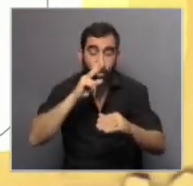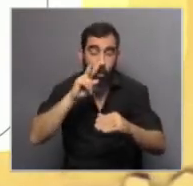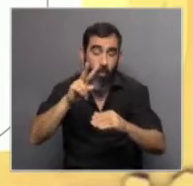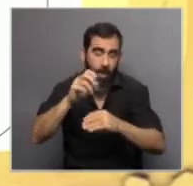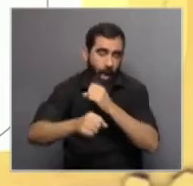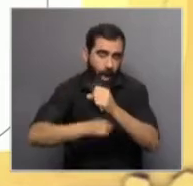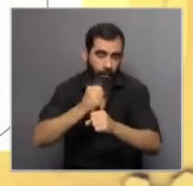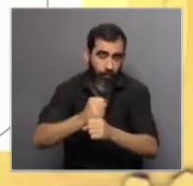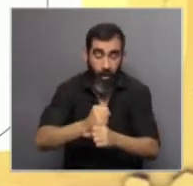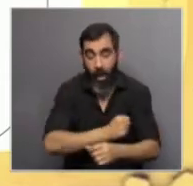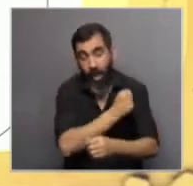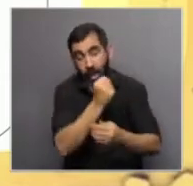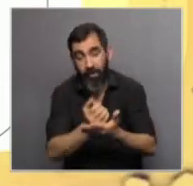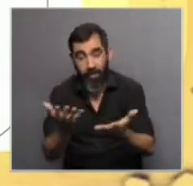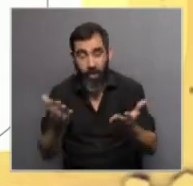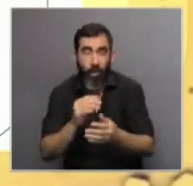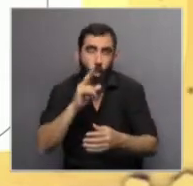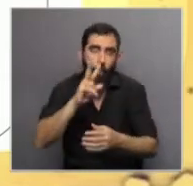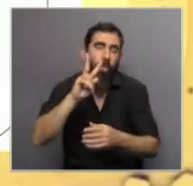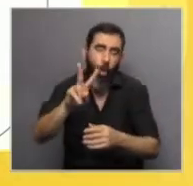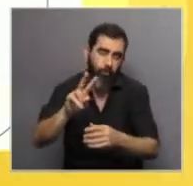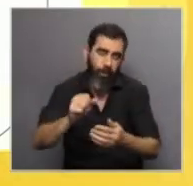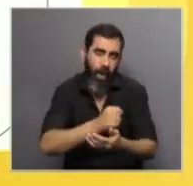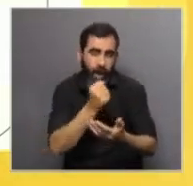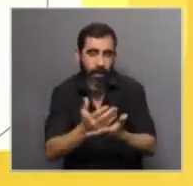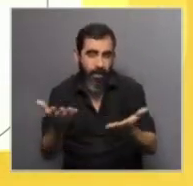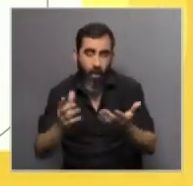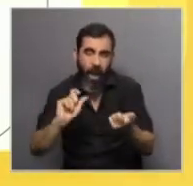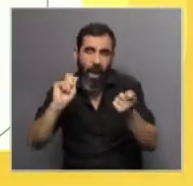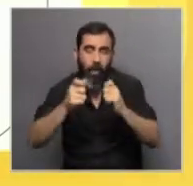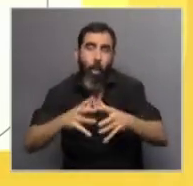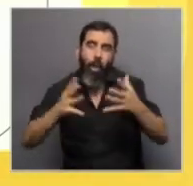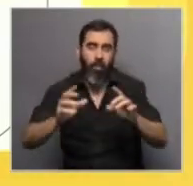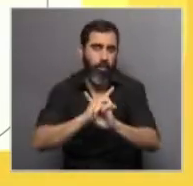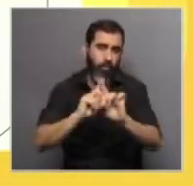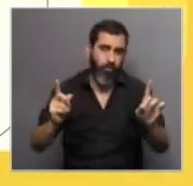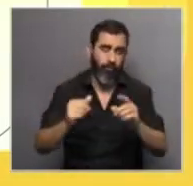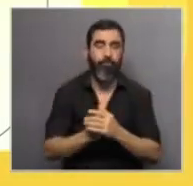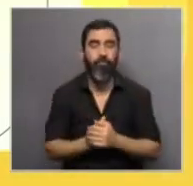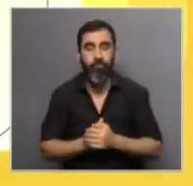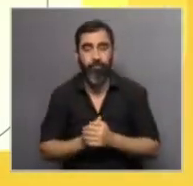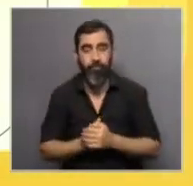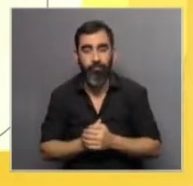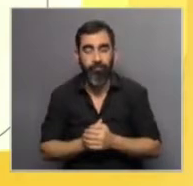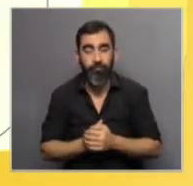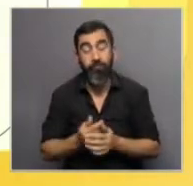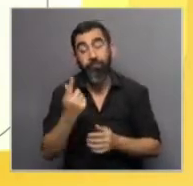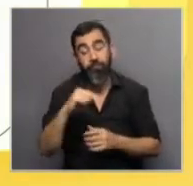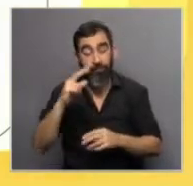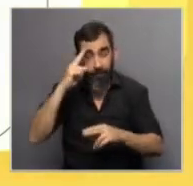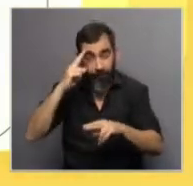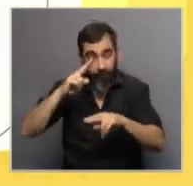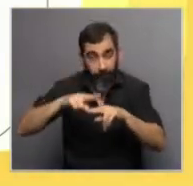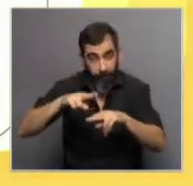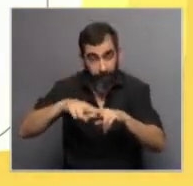y concretamente desde el 2002 no notamos fluctuaciones, de manera que en este sentido la